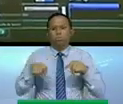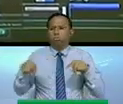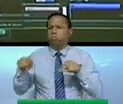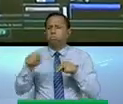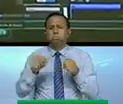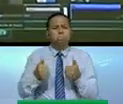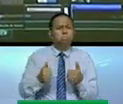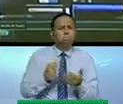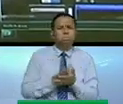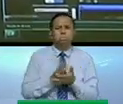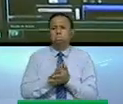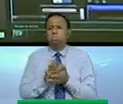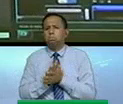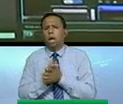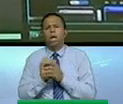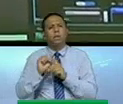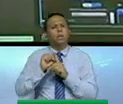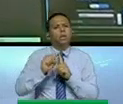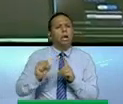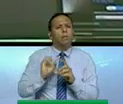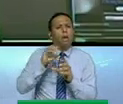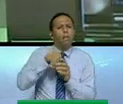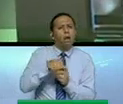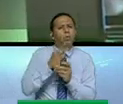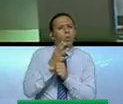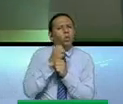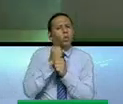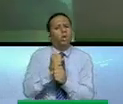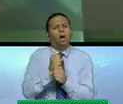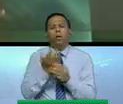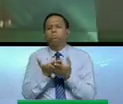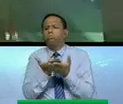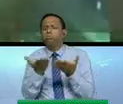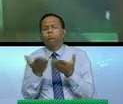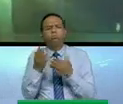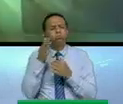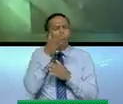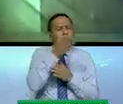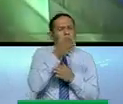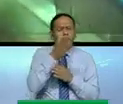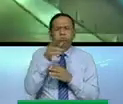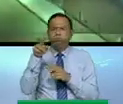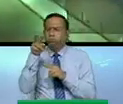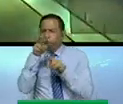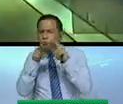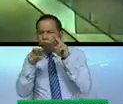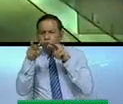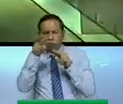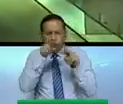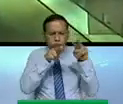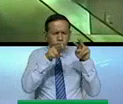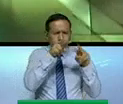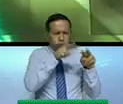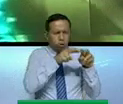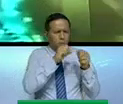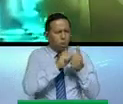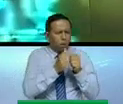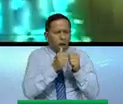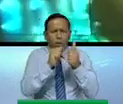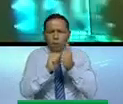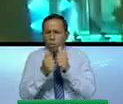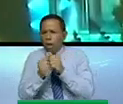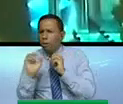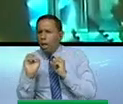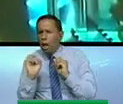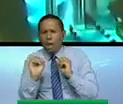el sistema integrado de seguridad, revisando cada punto para verificar si se registra algún incidente. Hasta el momento no hay reportes de aquello, más